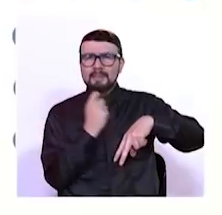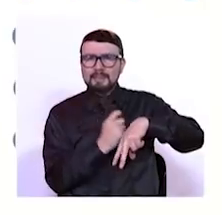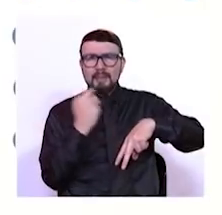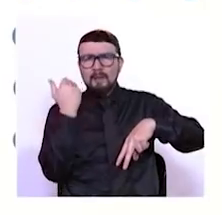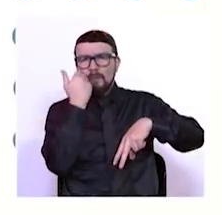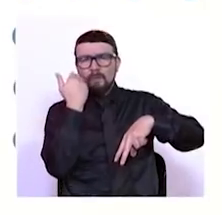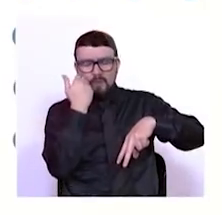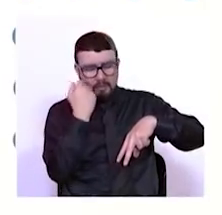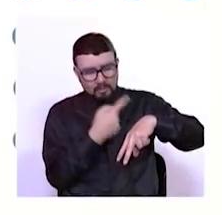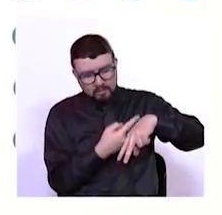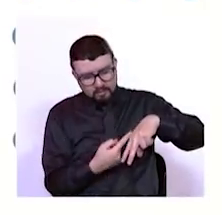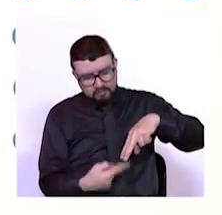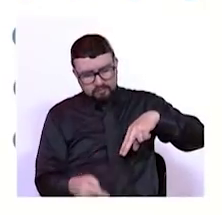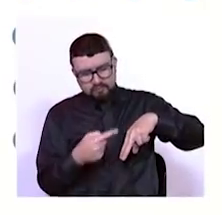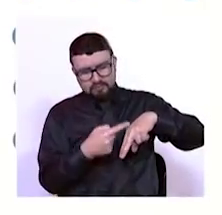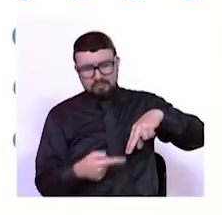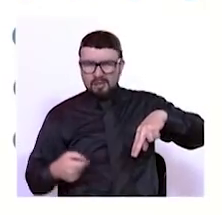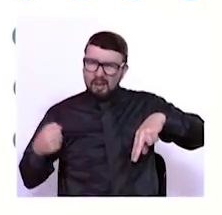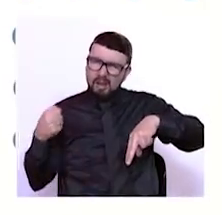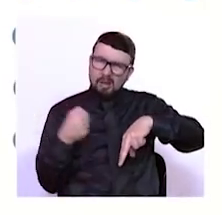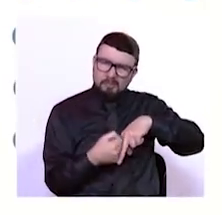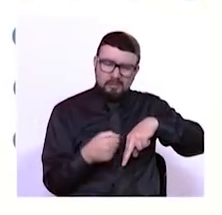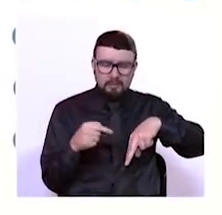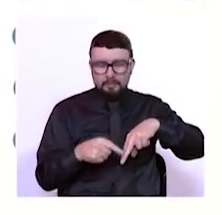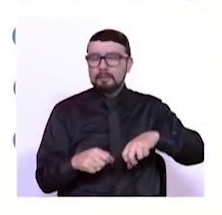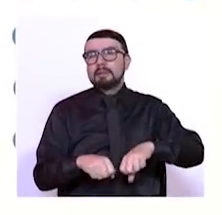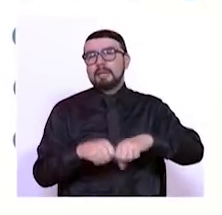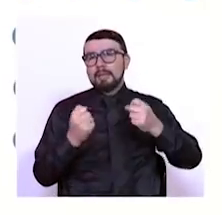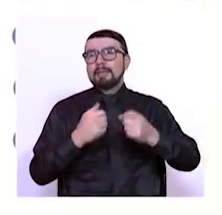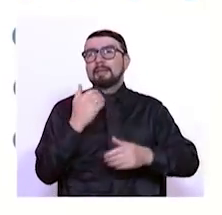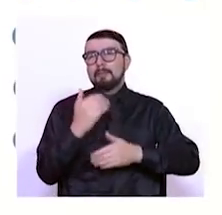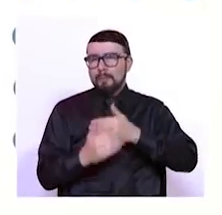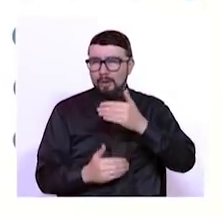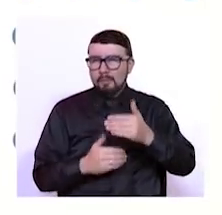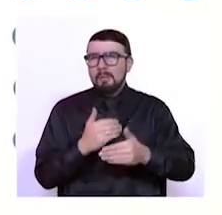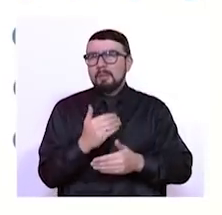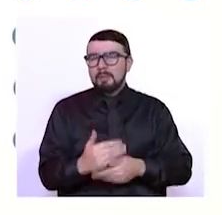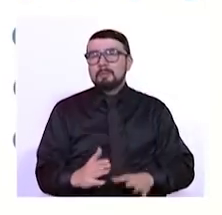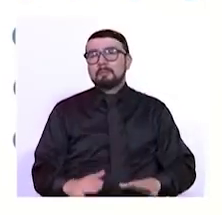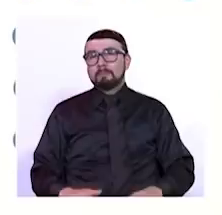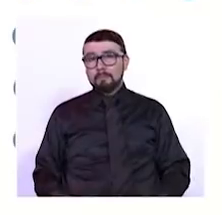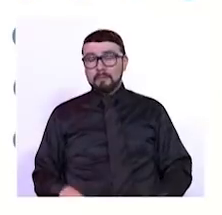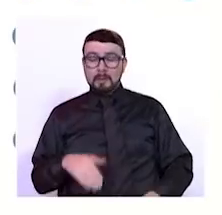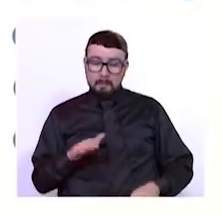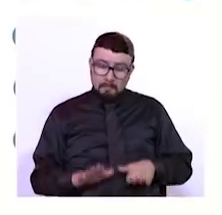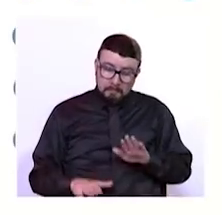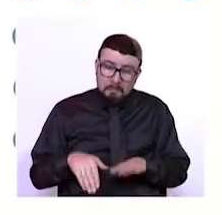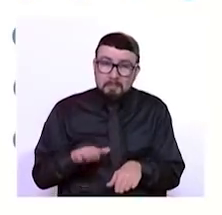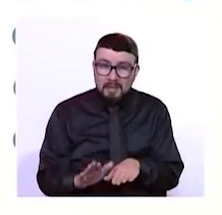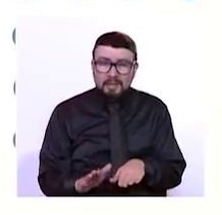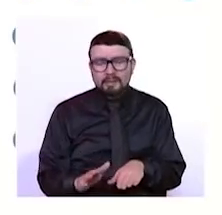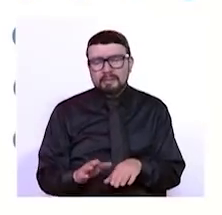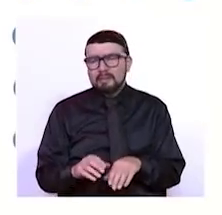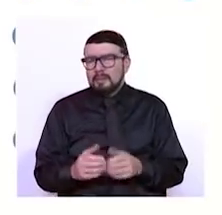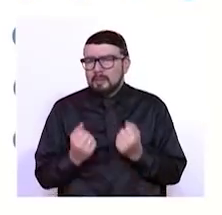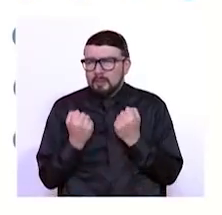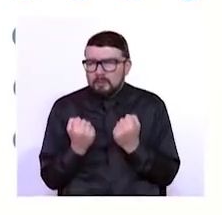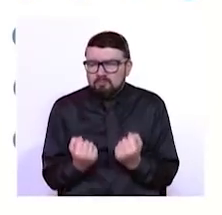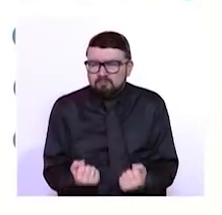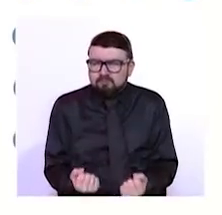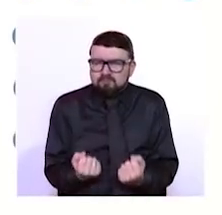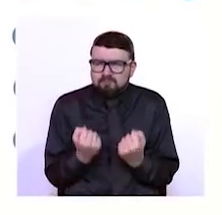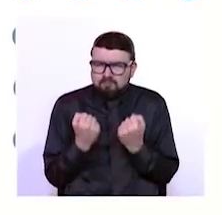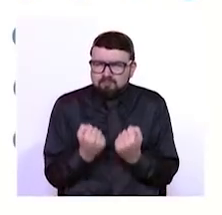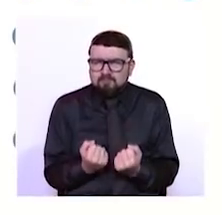base nuestra, que son nuestros miembros inferiores, las piernas y los pies, se sobrecargan. Hay una